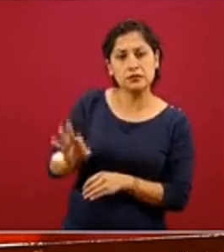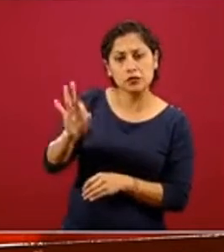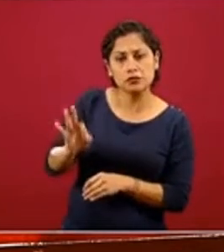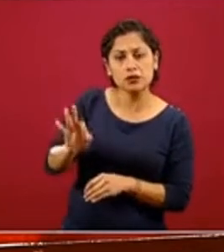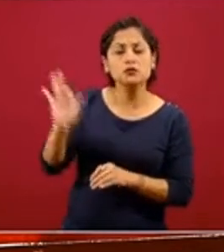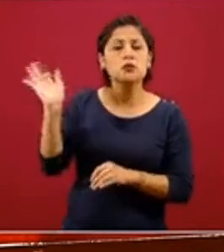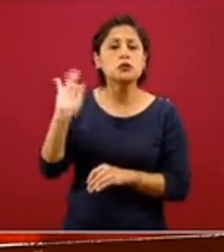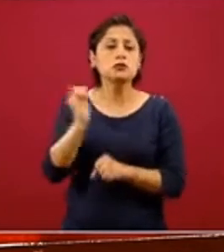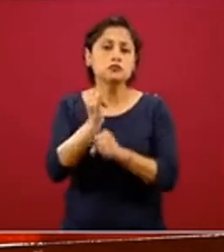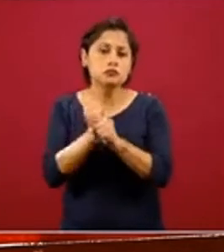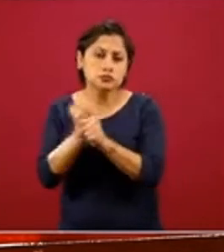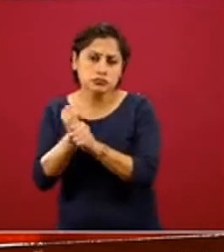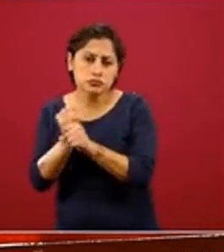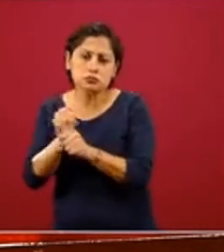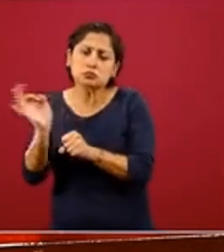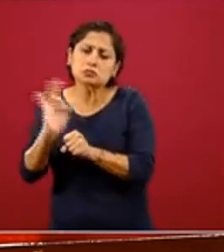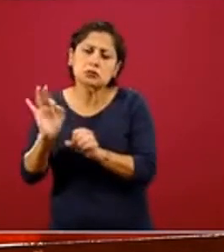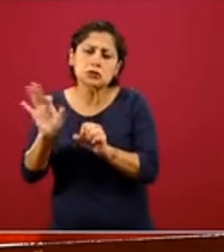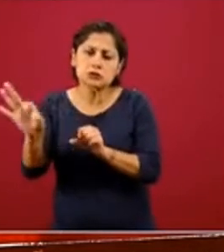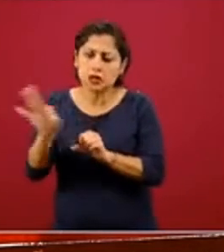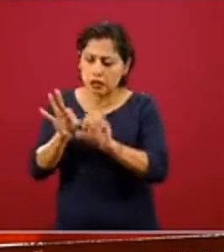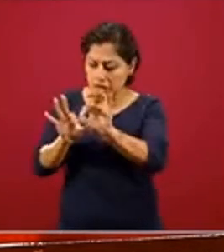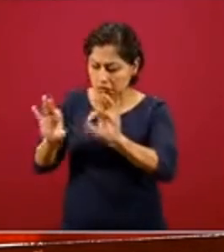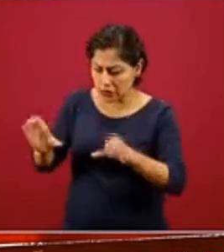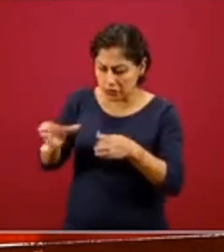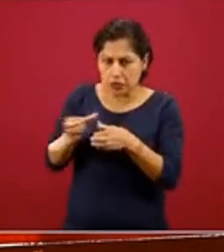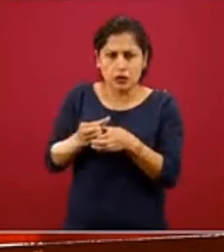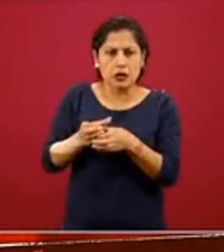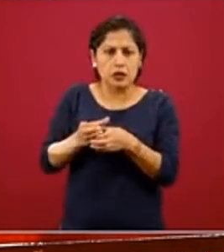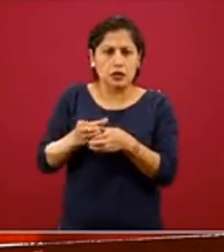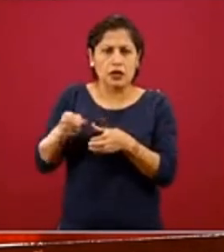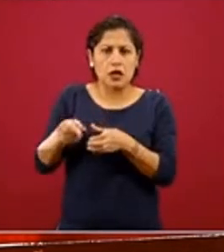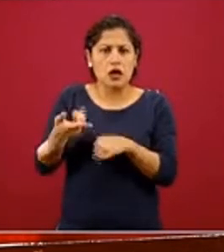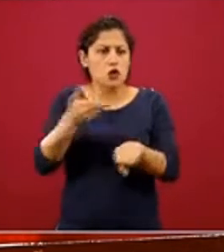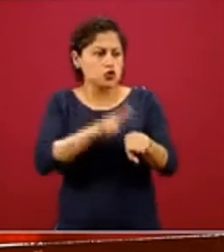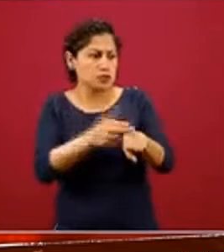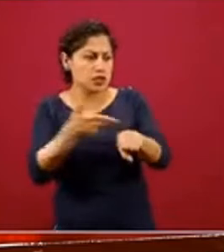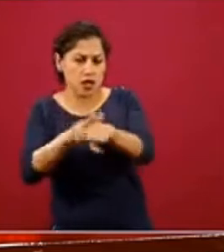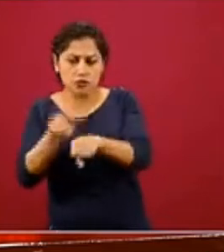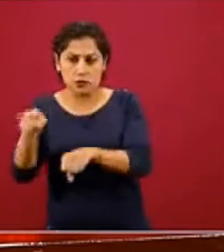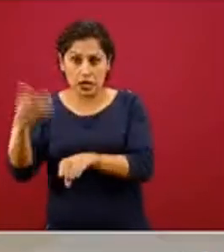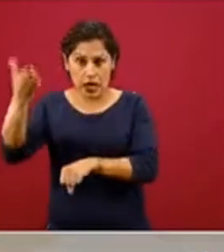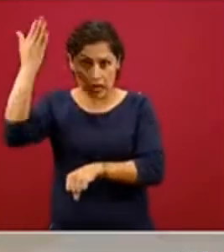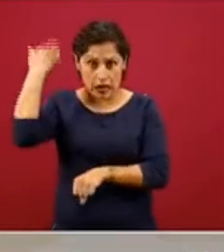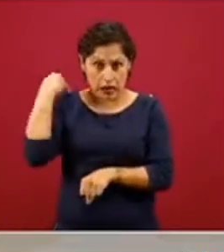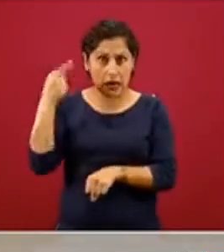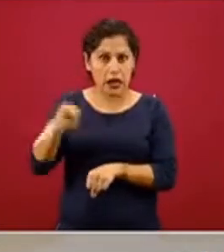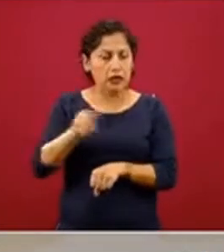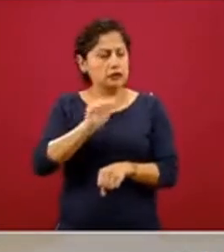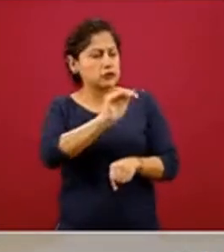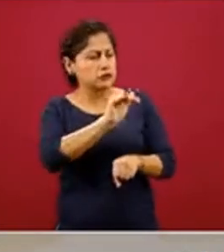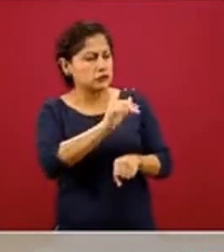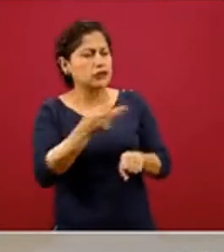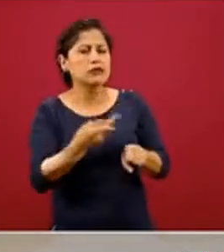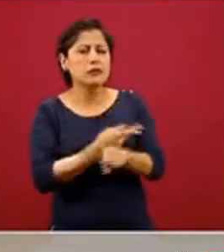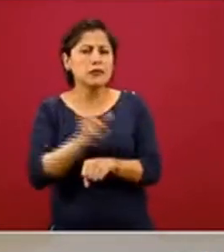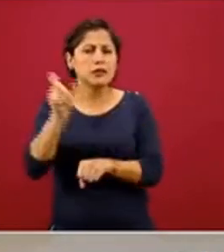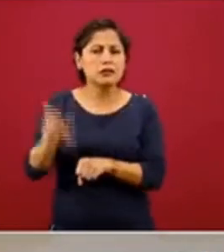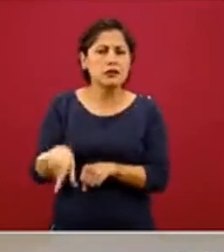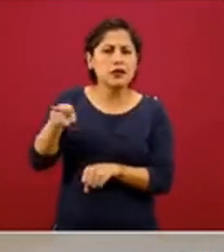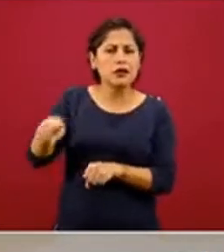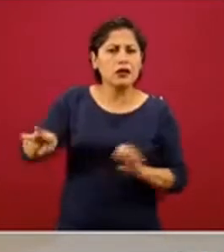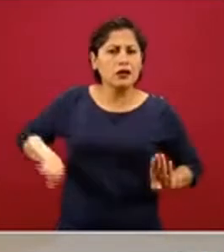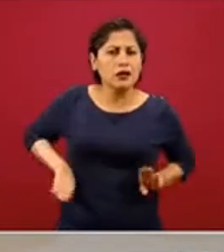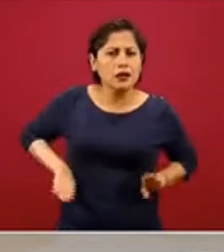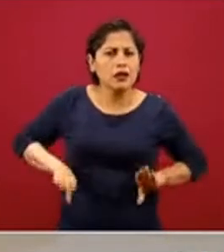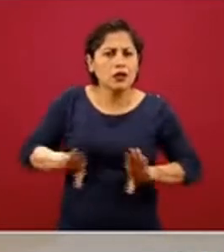de un muestreo aleatorio en los hospitales donde fueron atendidos o egresaron, ver finalmente cuáles fueron sus diagnósticos de egreso, o sea,